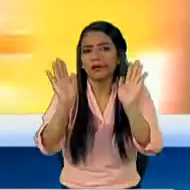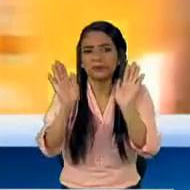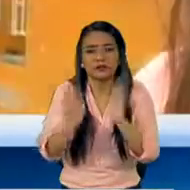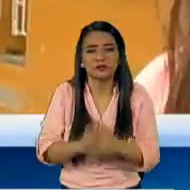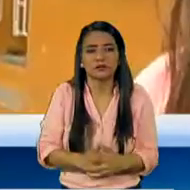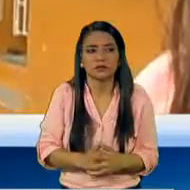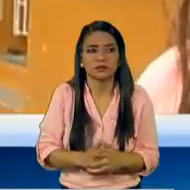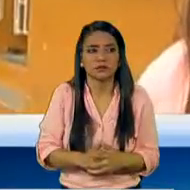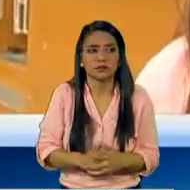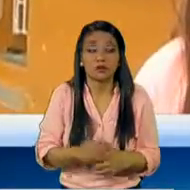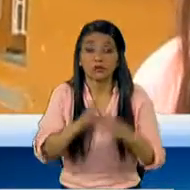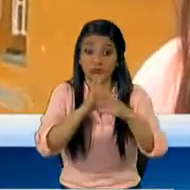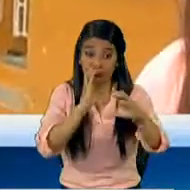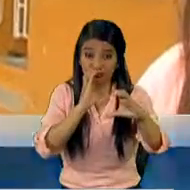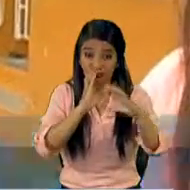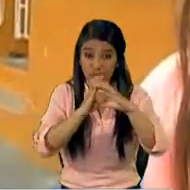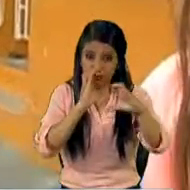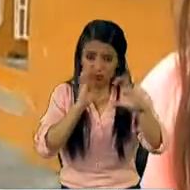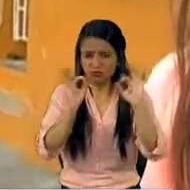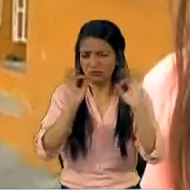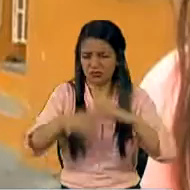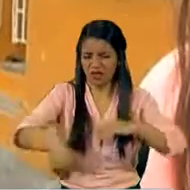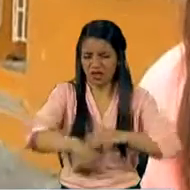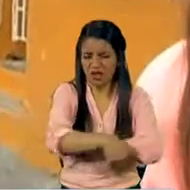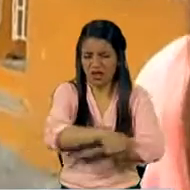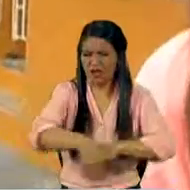tan solo en los buses, sino en las calles, en